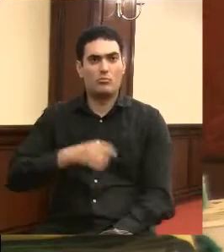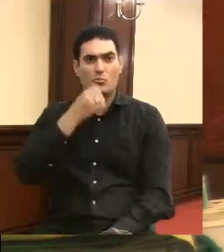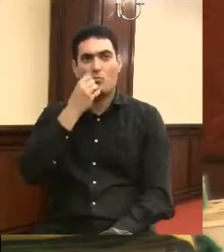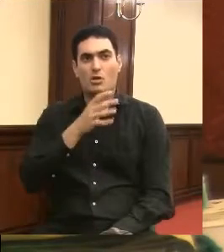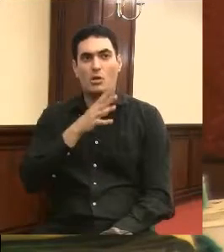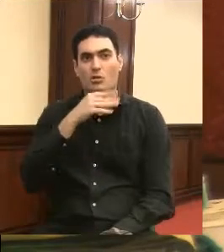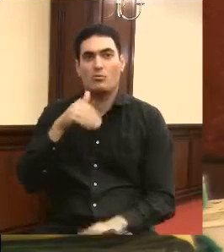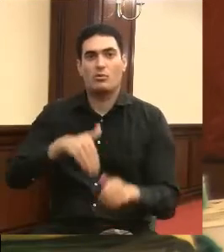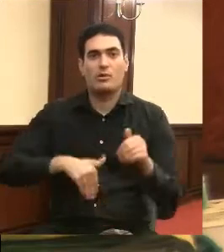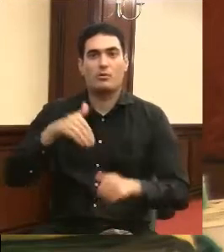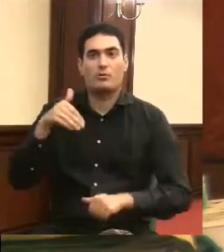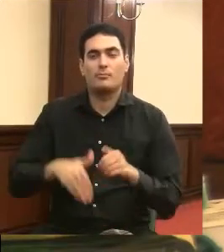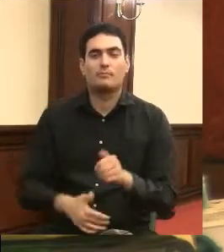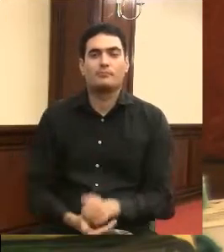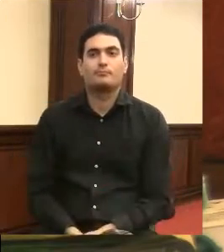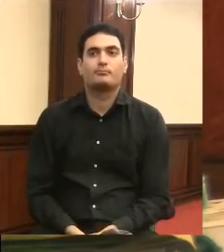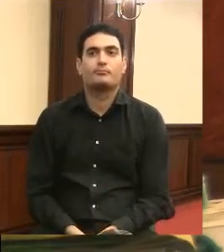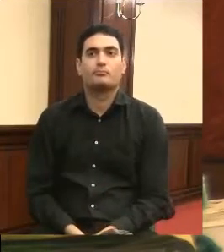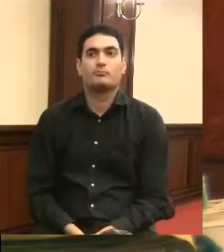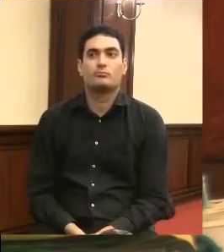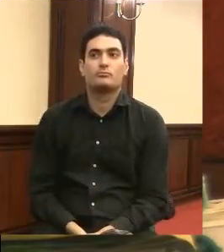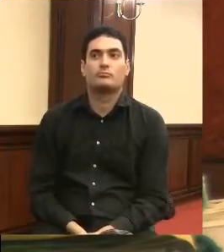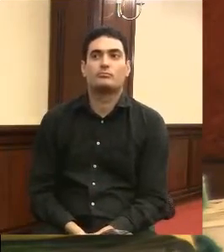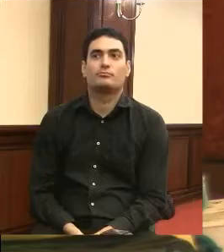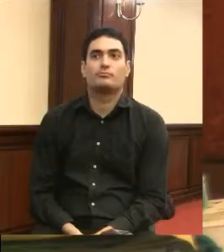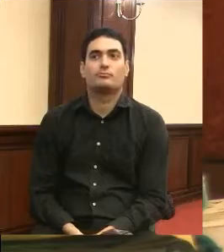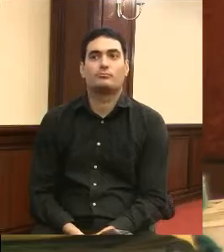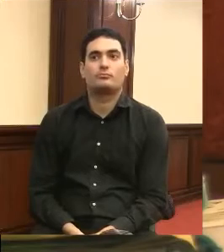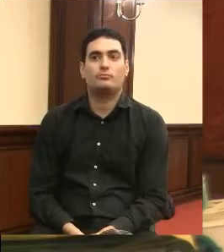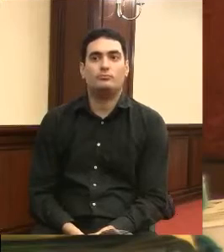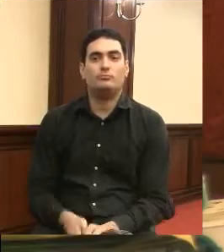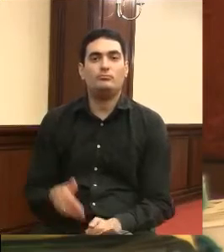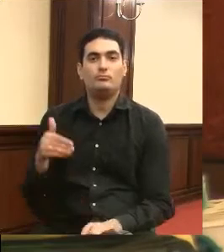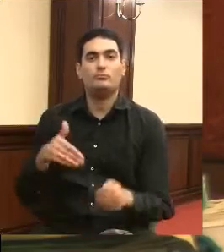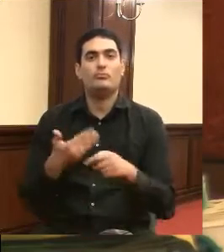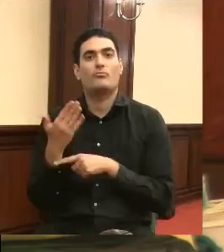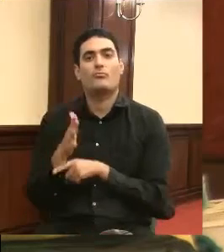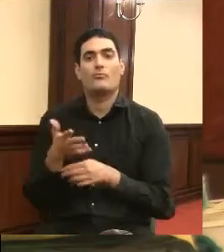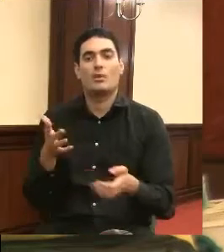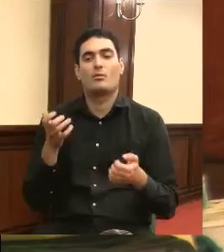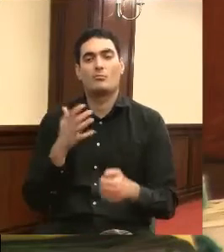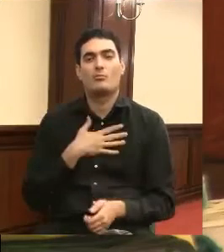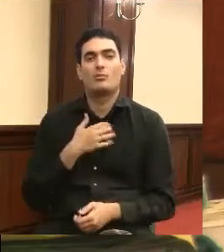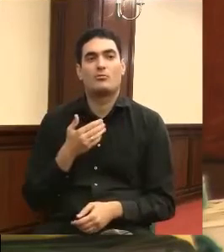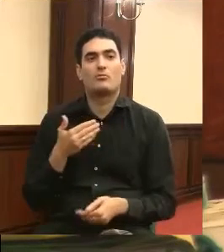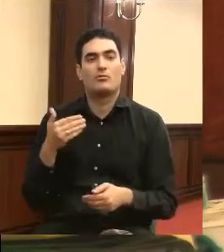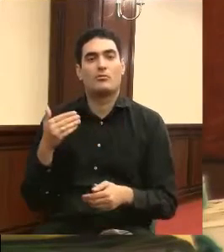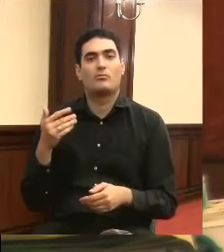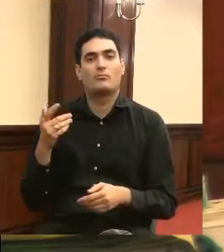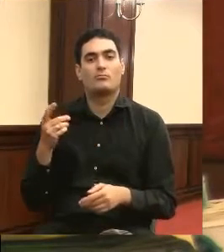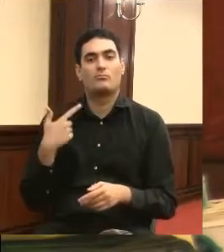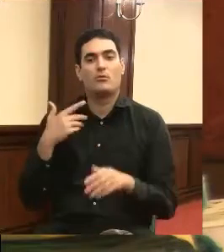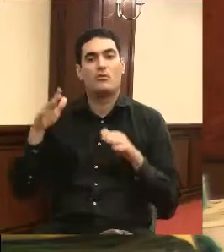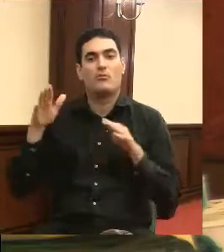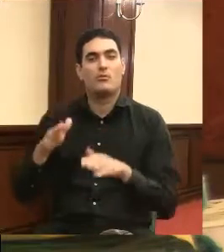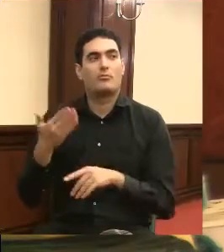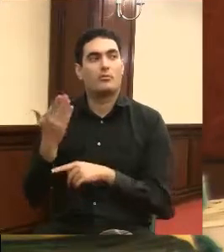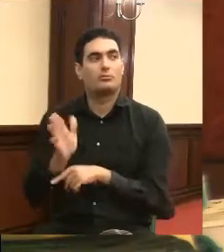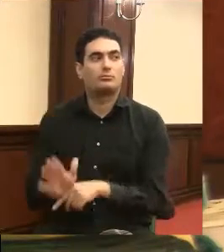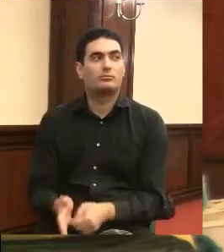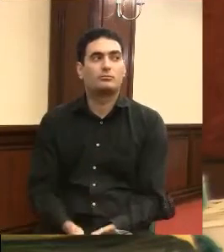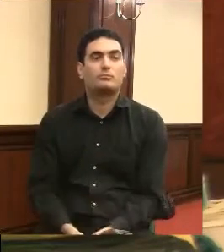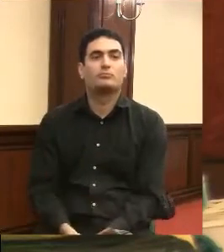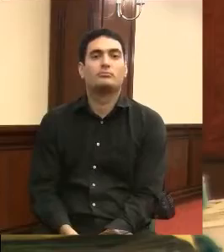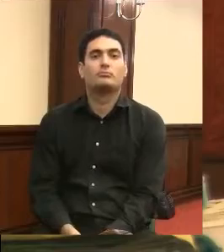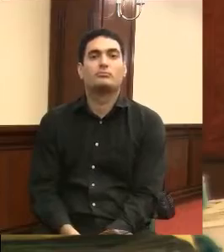a cabo en la defensa de sus derechos laborales. Muy bien, pues pasamos a la votación de la propuesta presentada